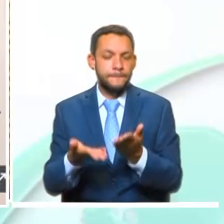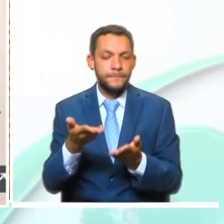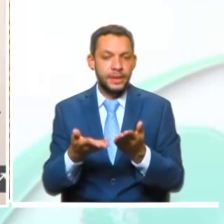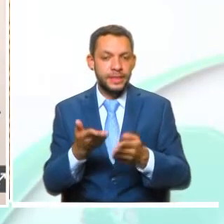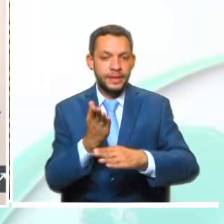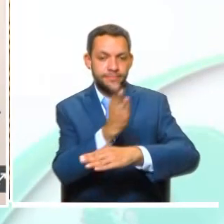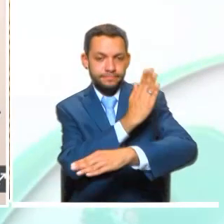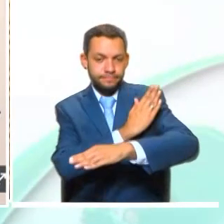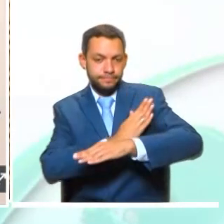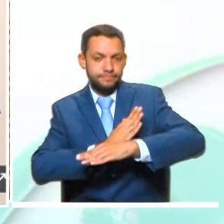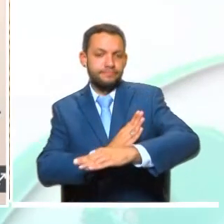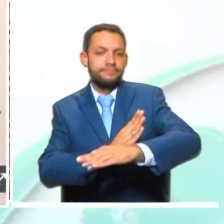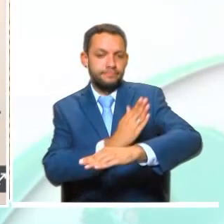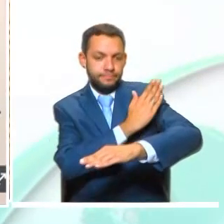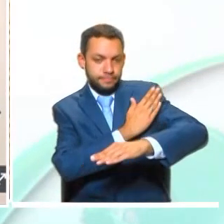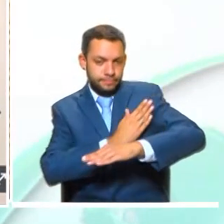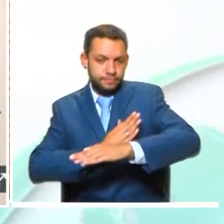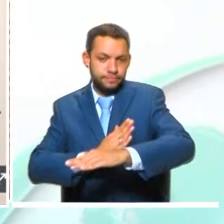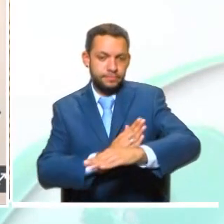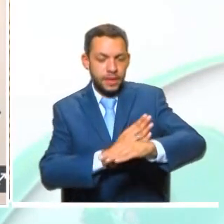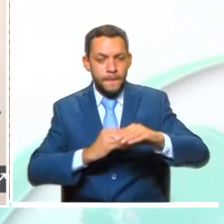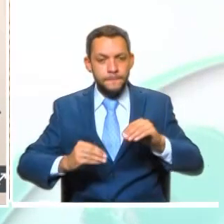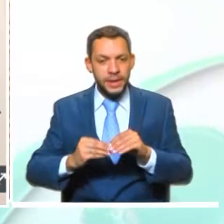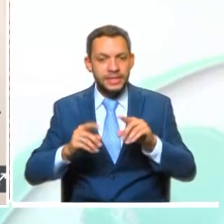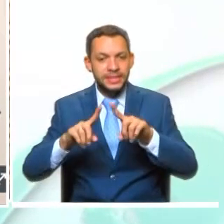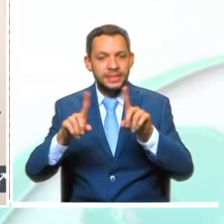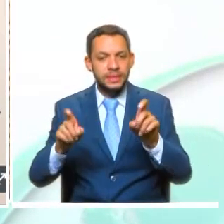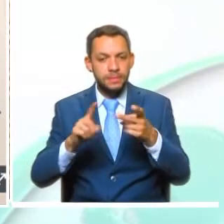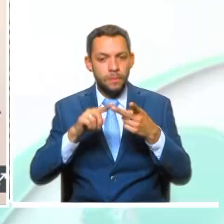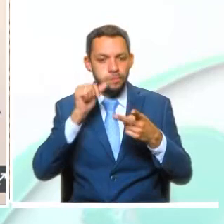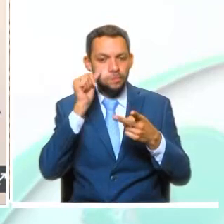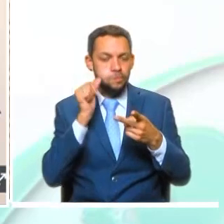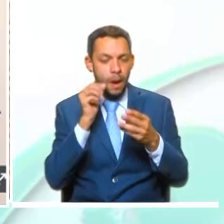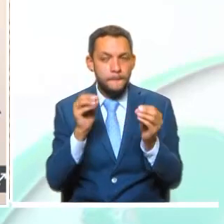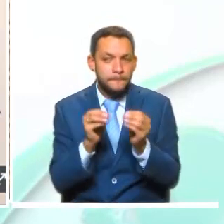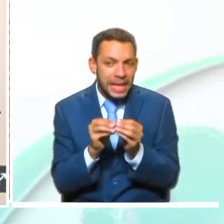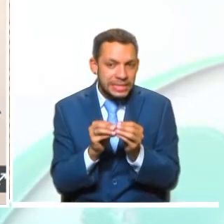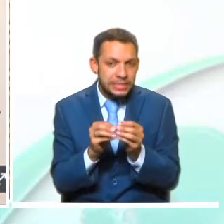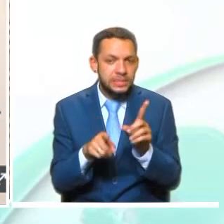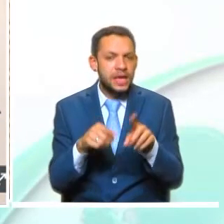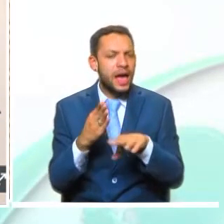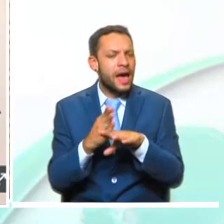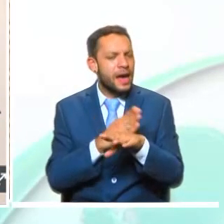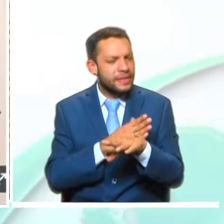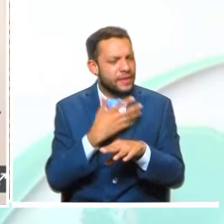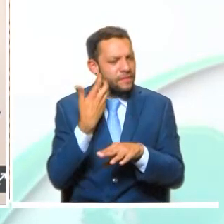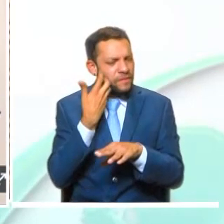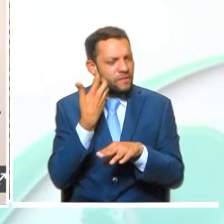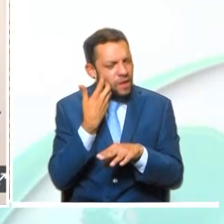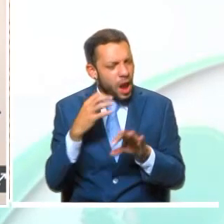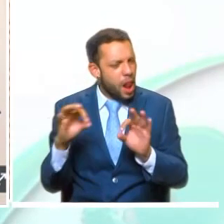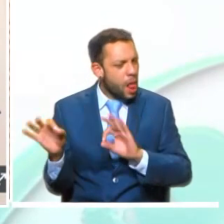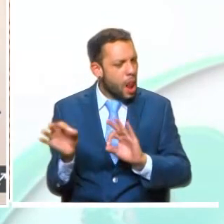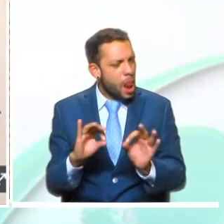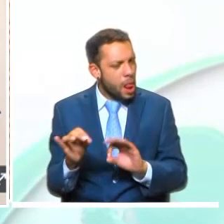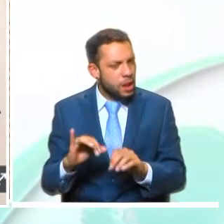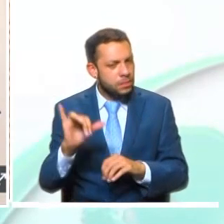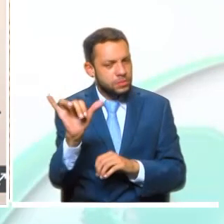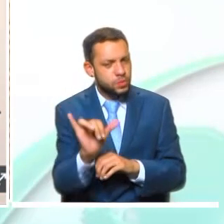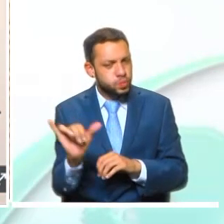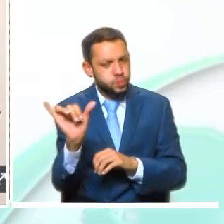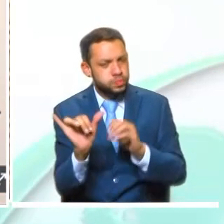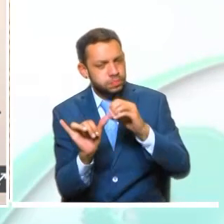dos embarazos tres patologías que hubieran tenido ovario poliquístico